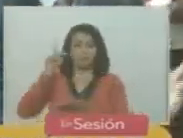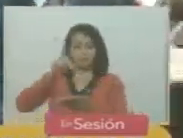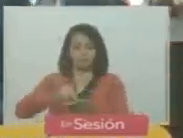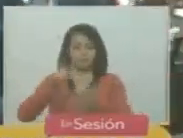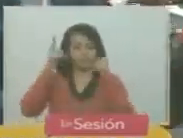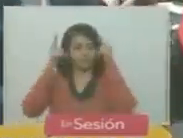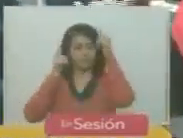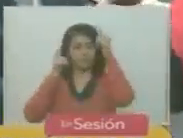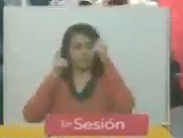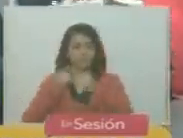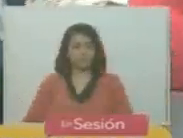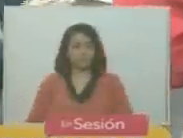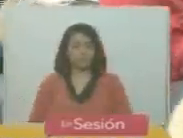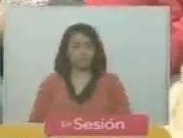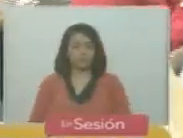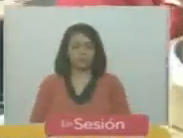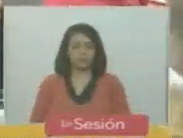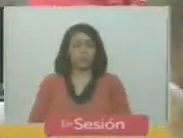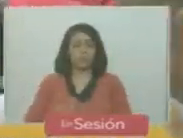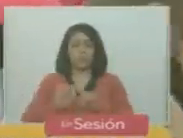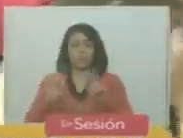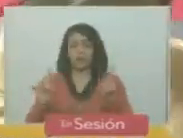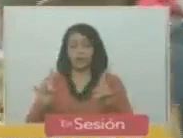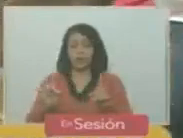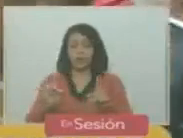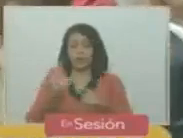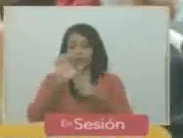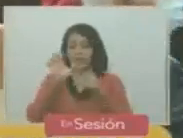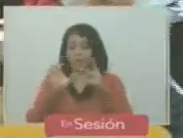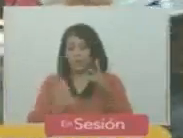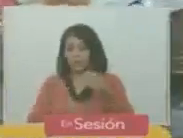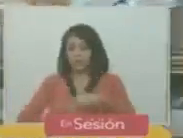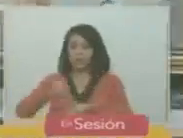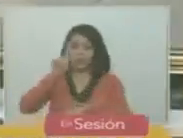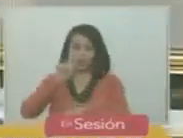Hugo Chávez. Pero el elemento inédito,